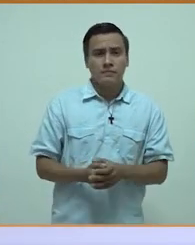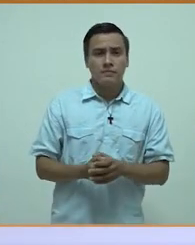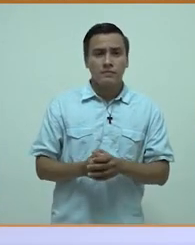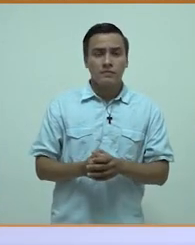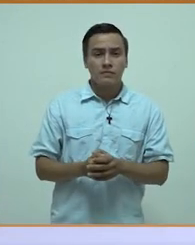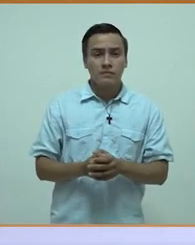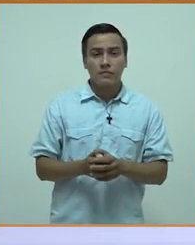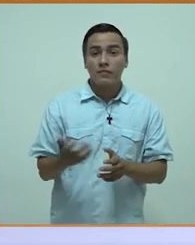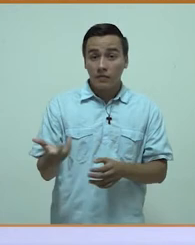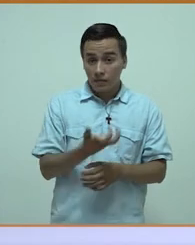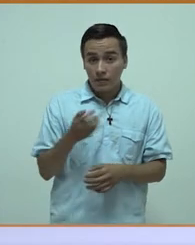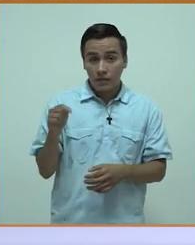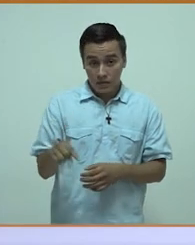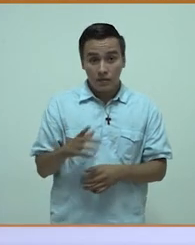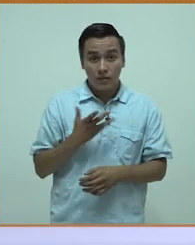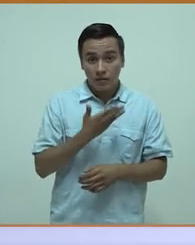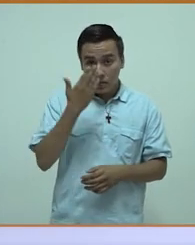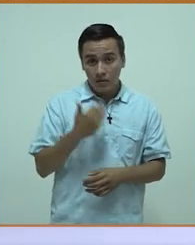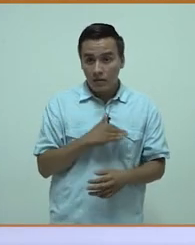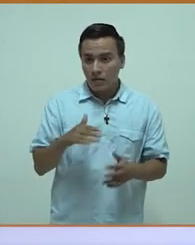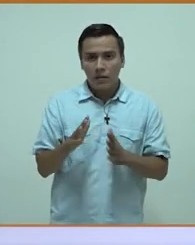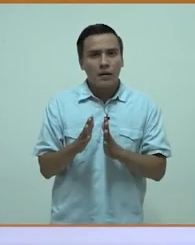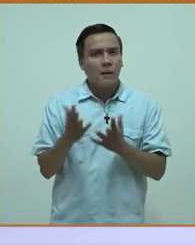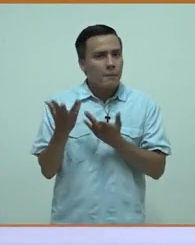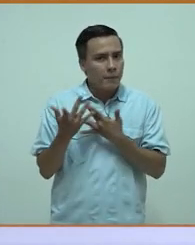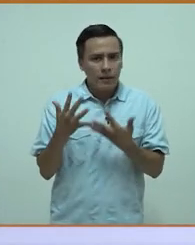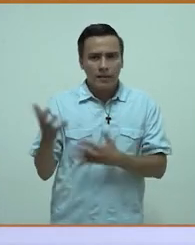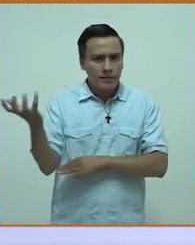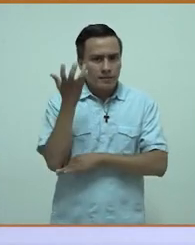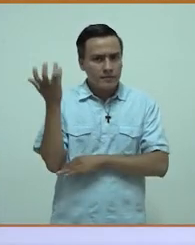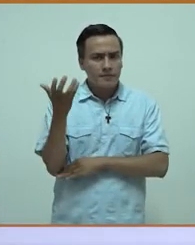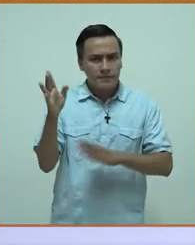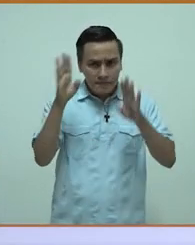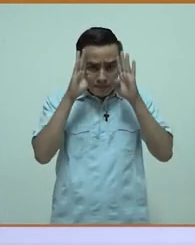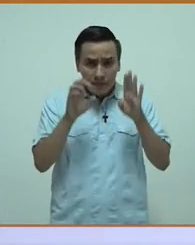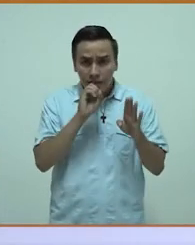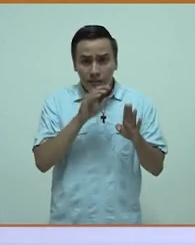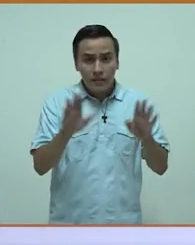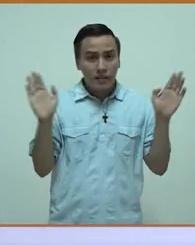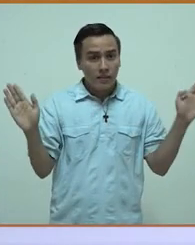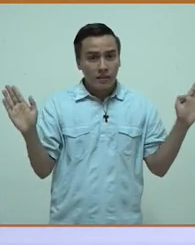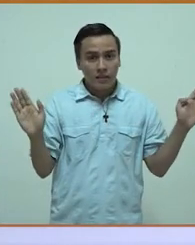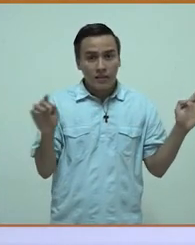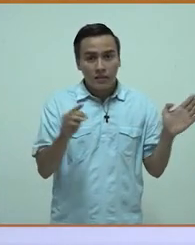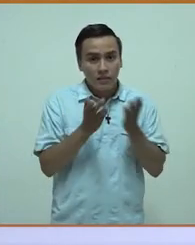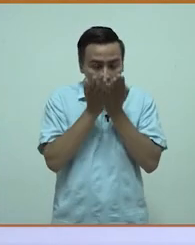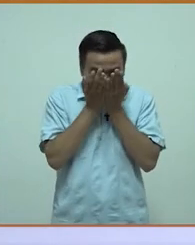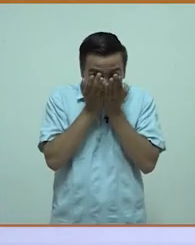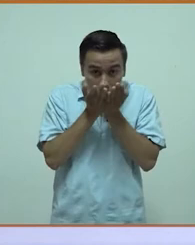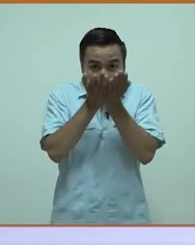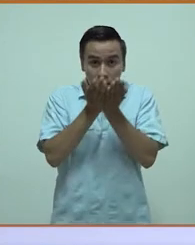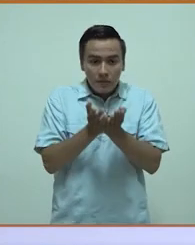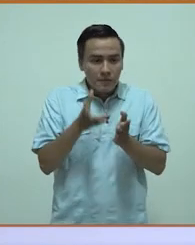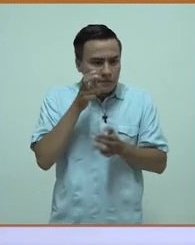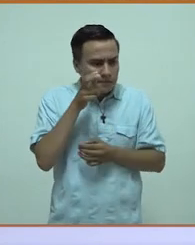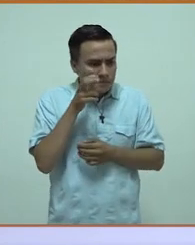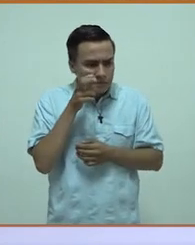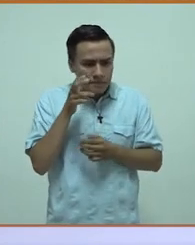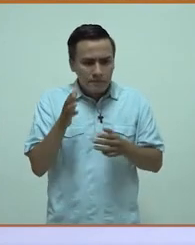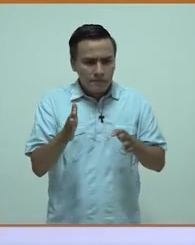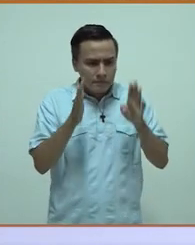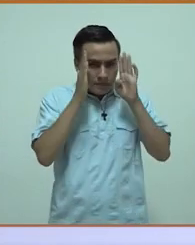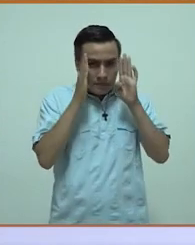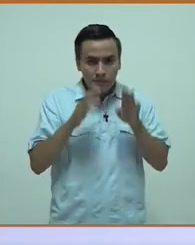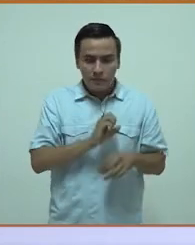ver. En cambio, la iglesia no dice eso. Una espera activa quiere decir, como dice Jesús en el Evangelio, con ojos